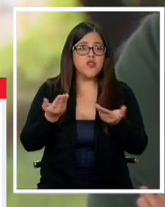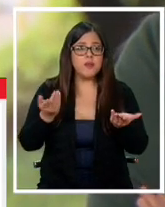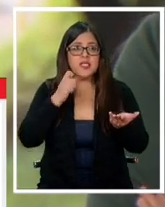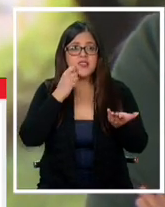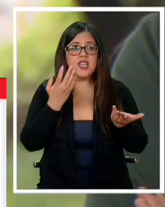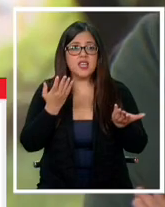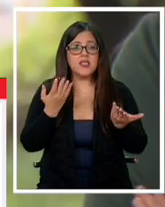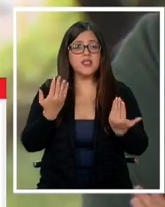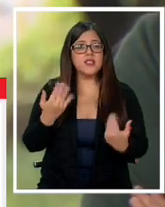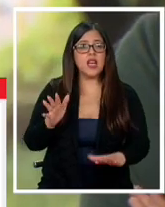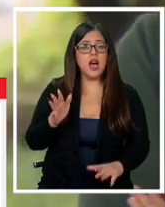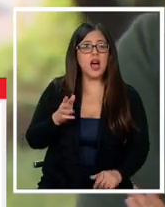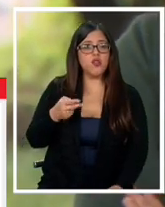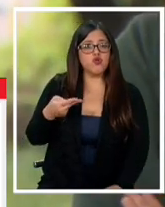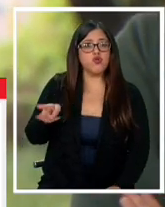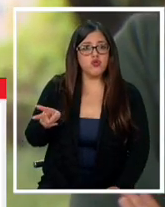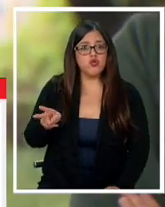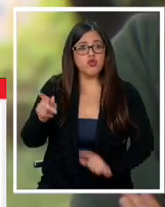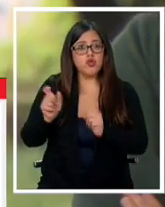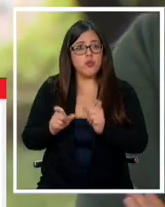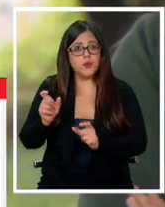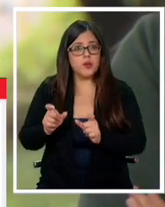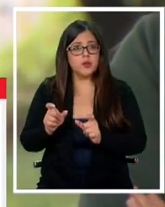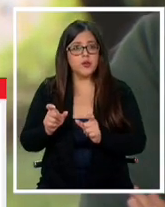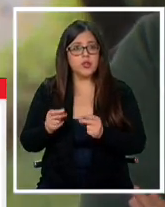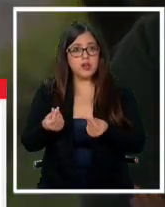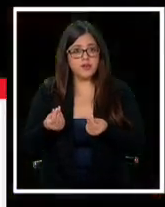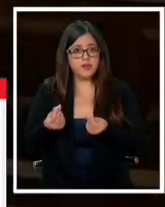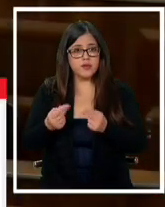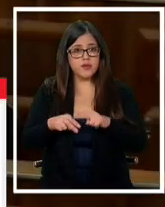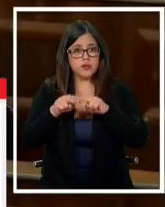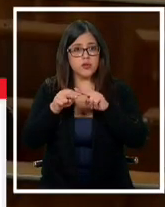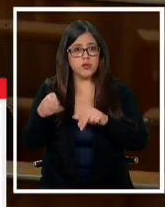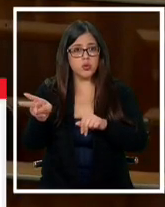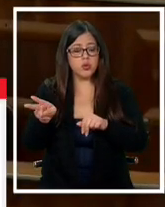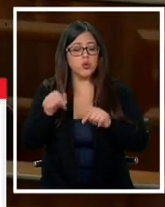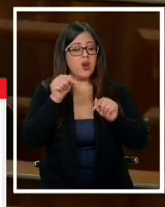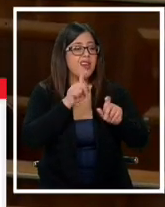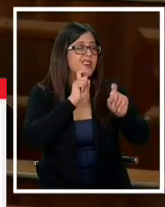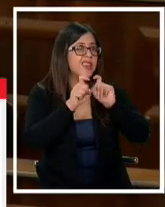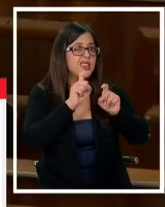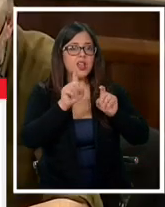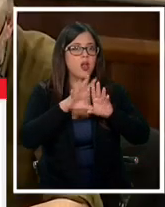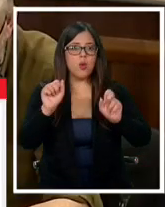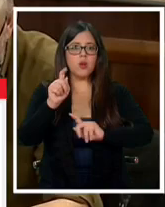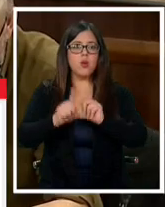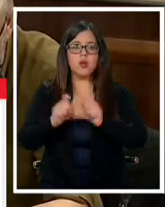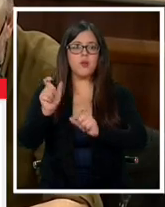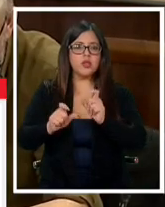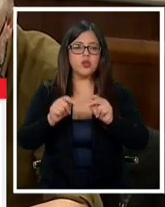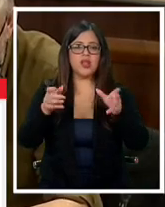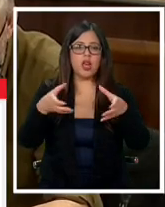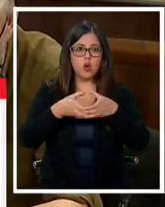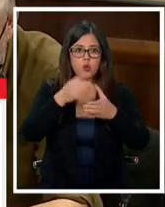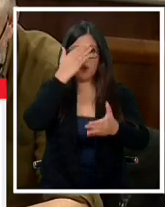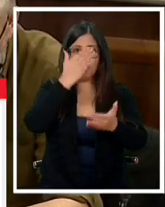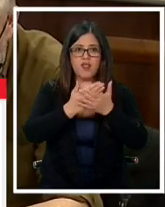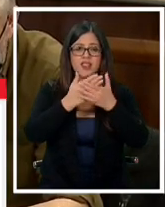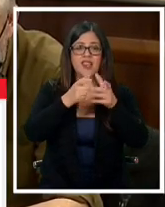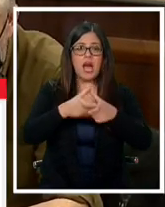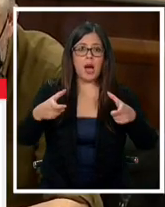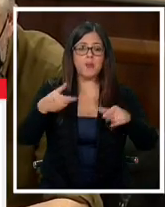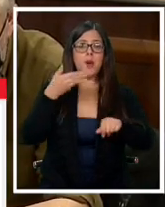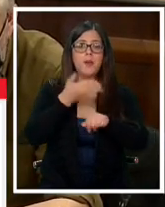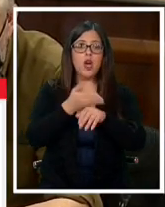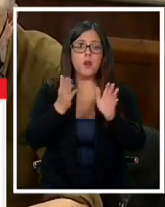la propiedad o que las personas sean dueños ahorro críticas que no comparten algunos en el frente amplio donde pidieron